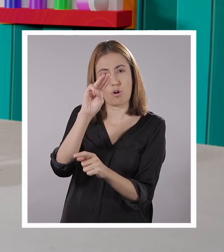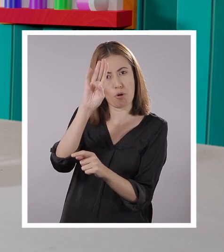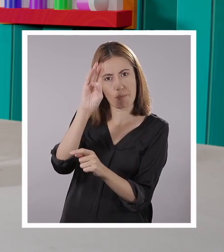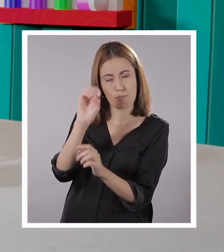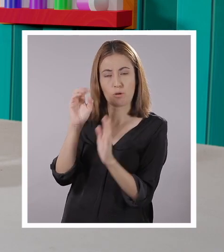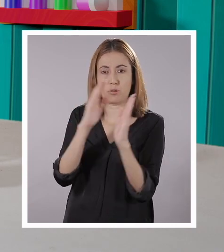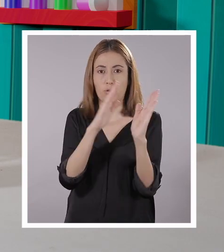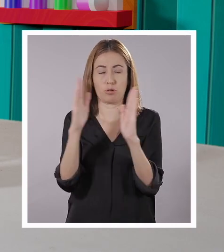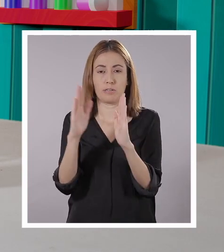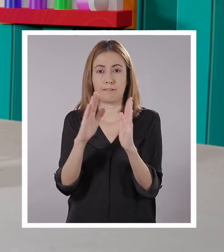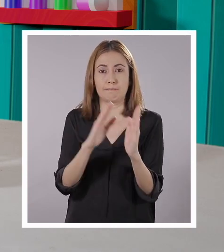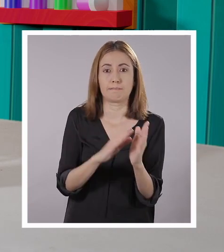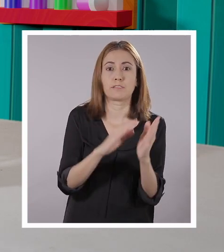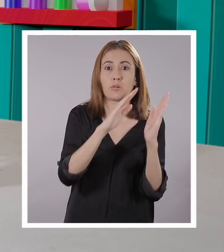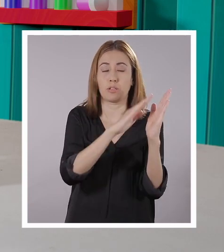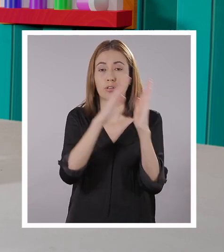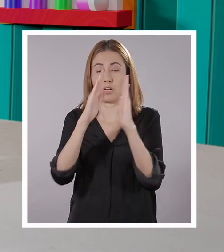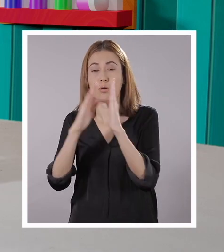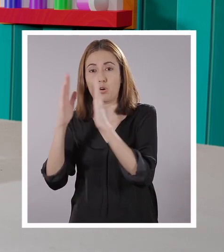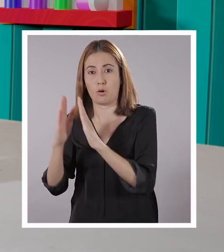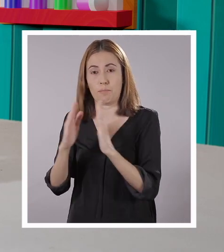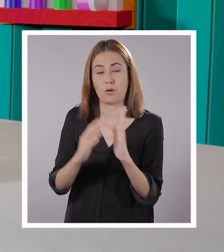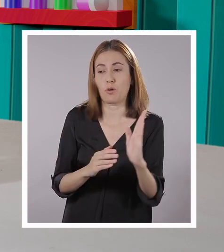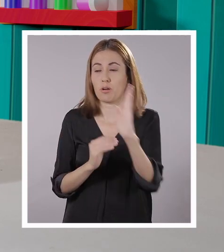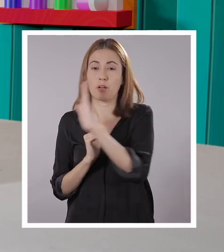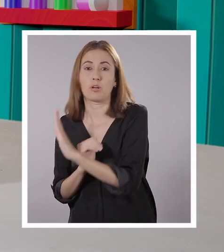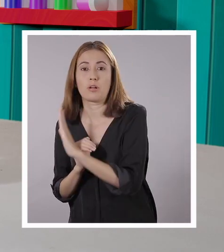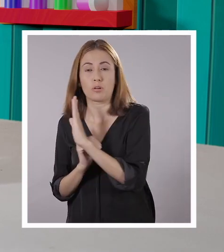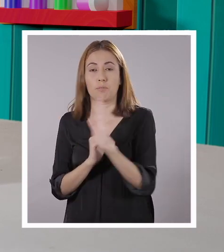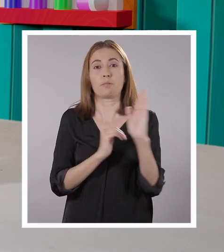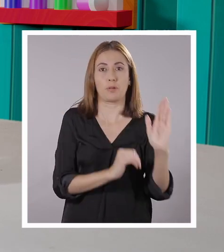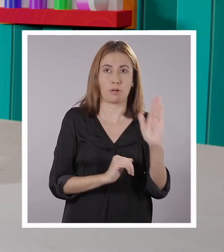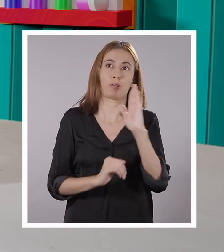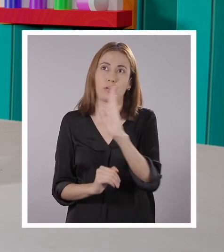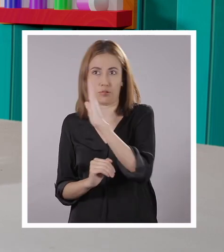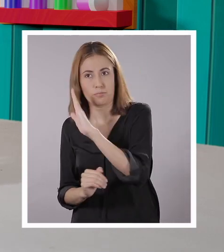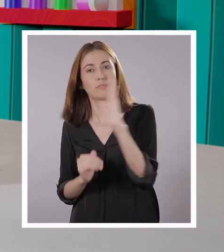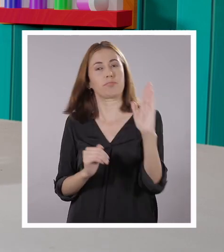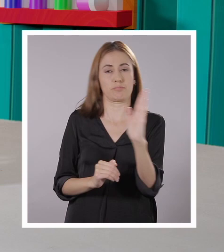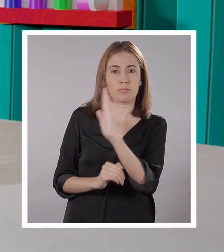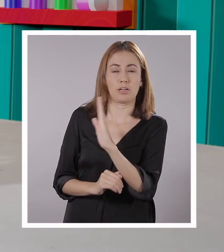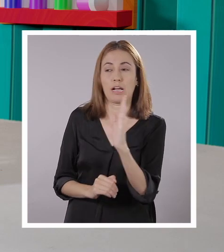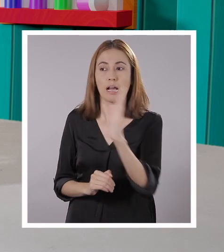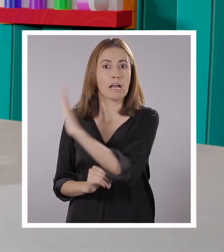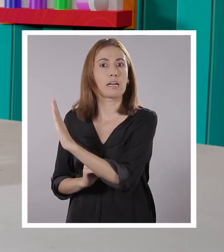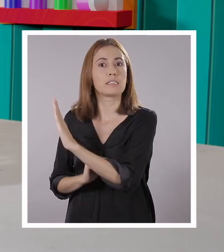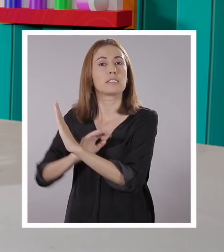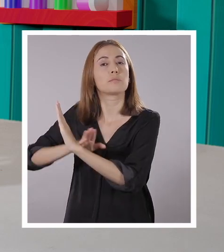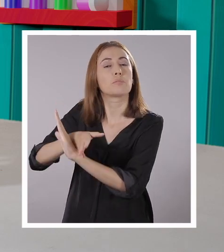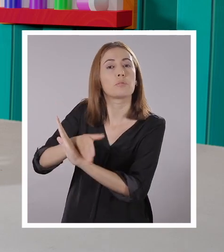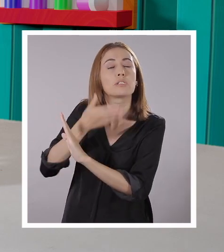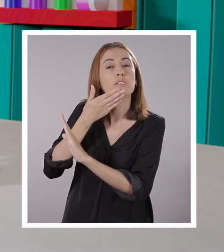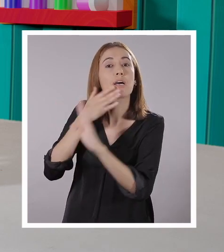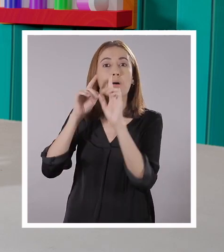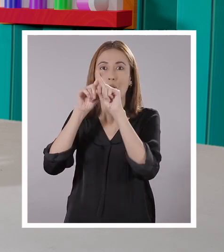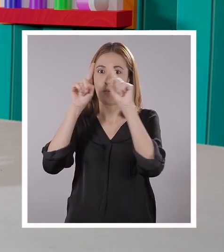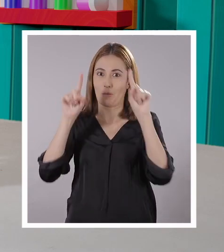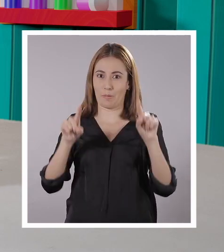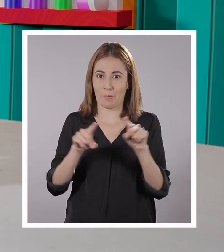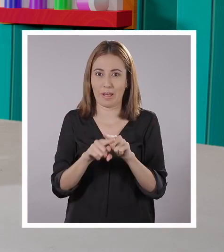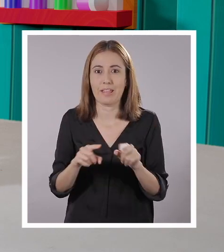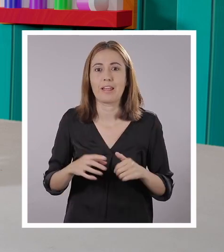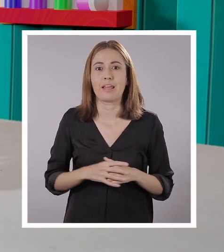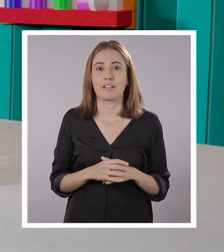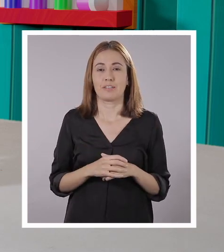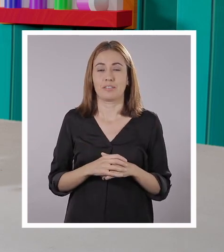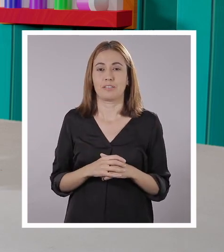triángulo, rombo. Muy bien, entonces tenemos que volver a repetir. Cuadrado, triángulo, rombo. Cuadrado, triángulo, rombo. ¿Okay? Entonces, Anto, ¿qué figura va